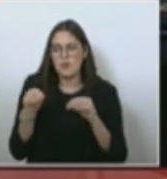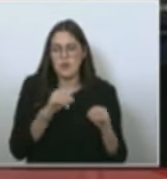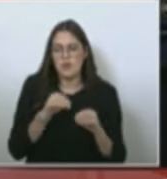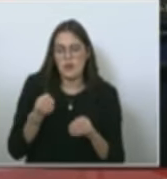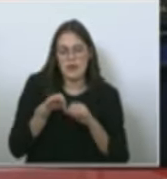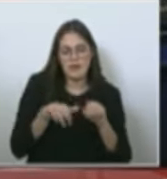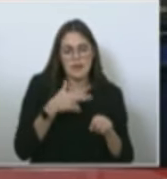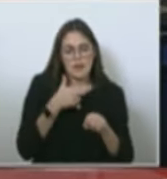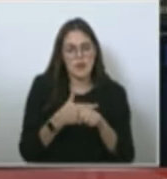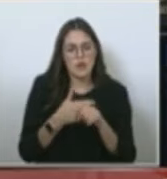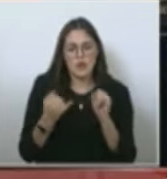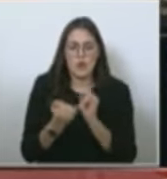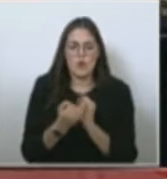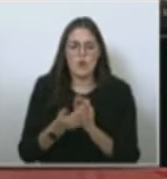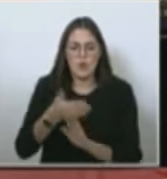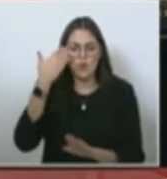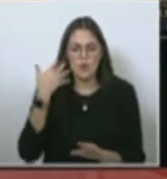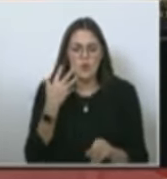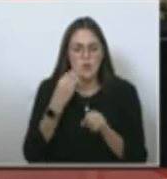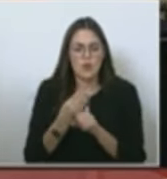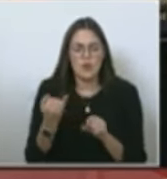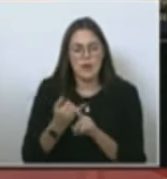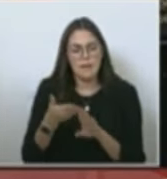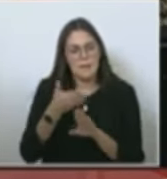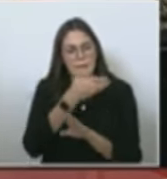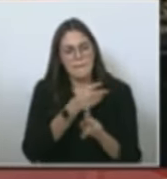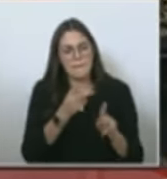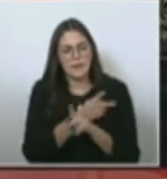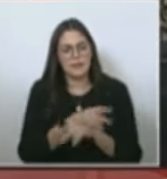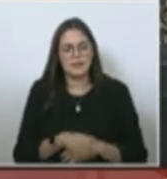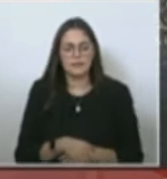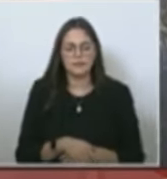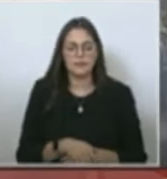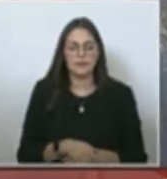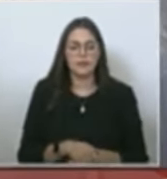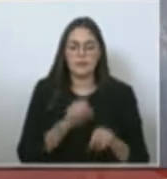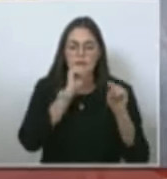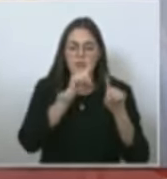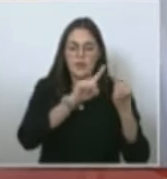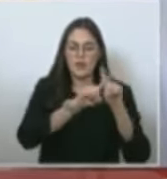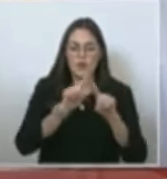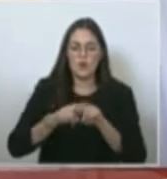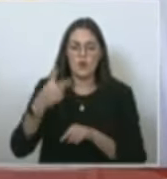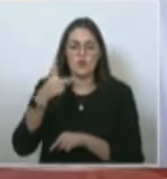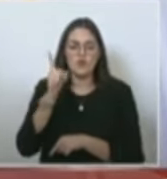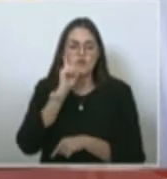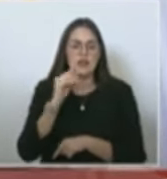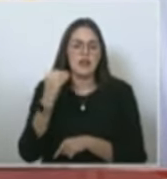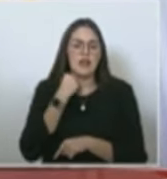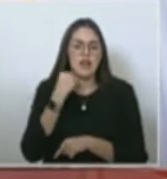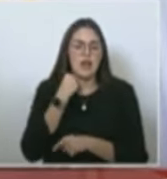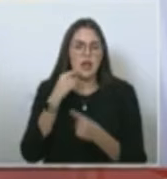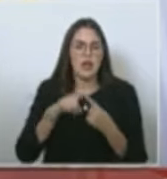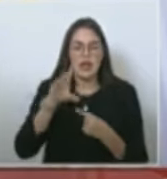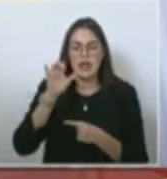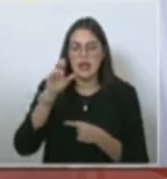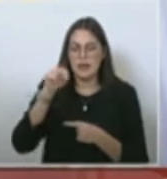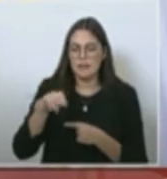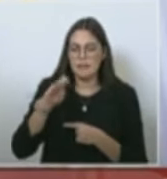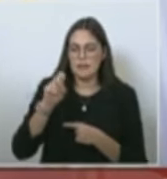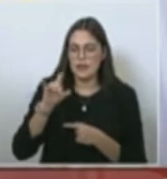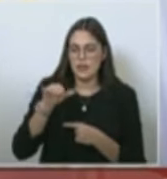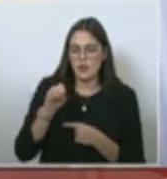Trabajadores, como se conformó posteriormente. También firmaron dos abogadas, Carmen Merino y